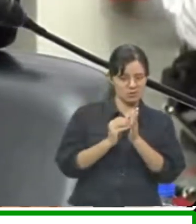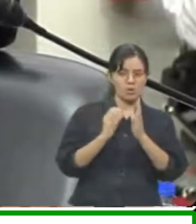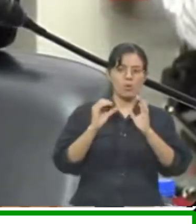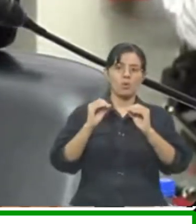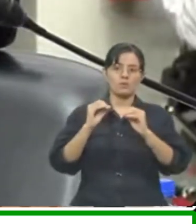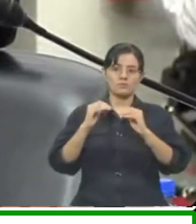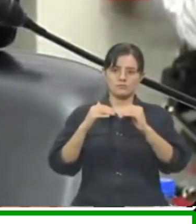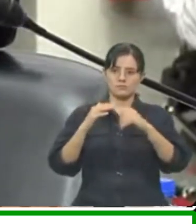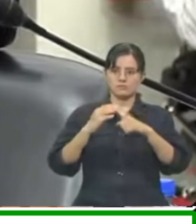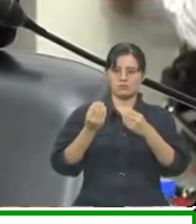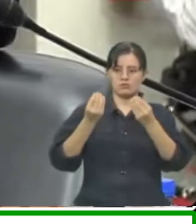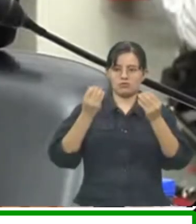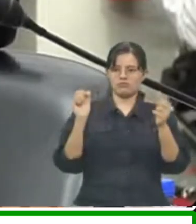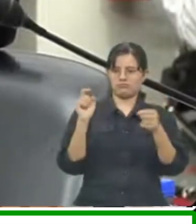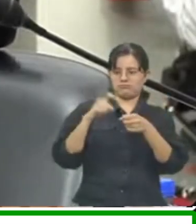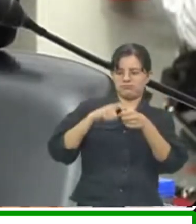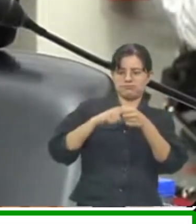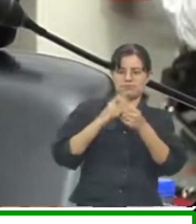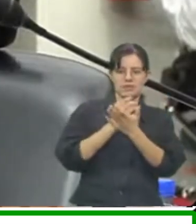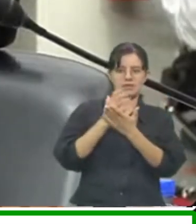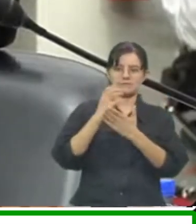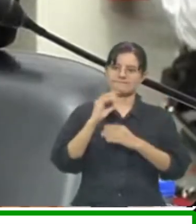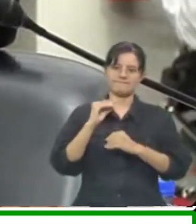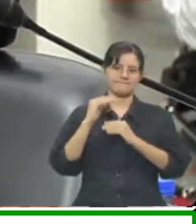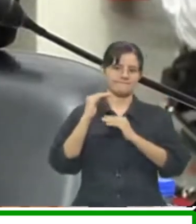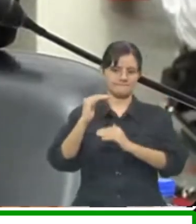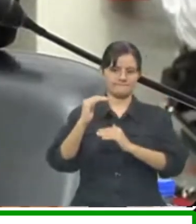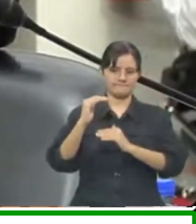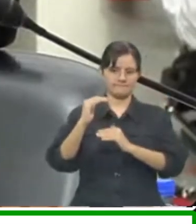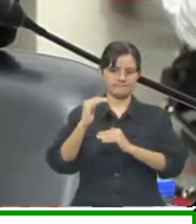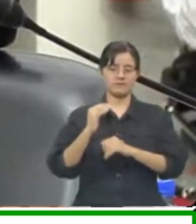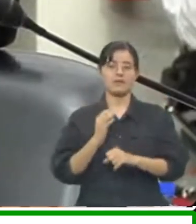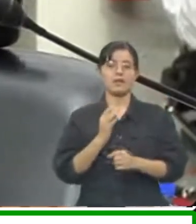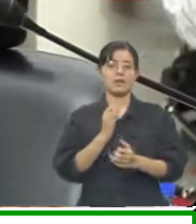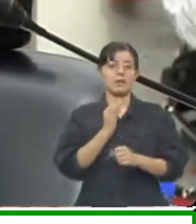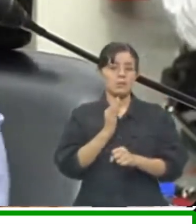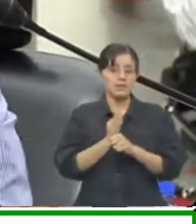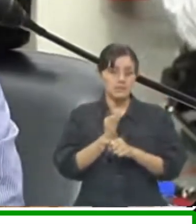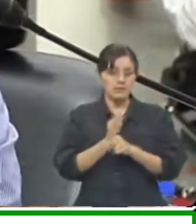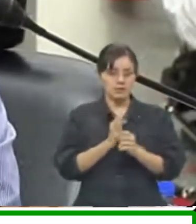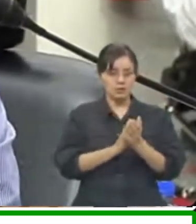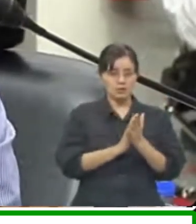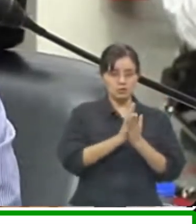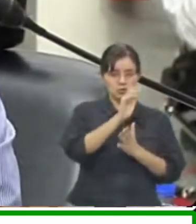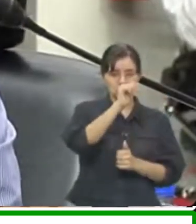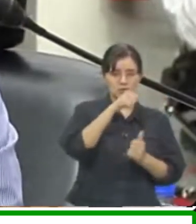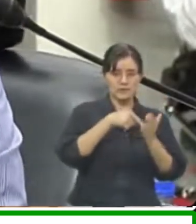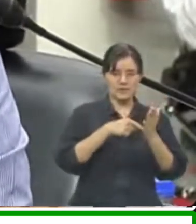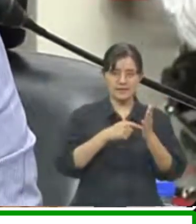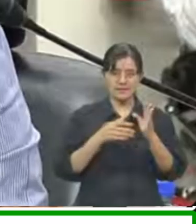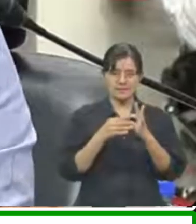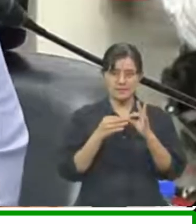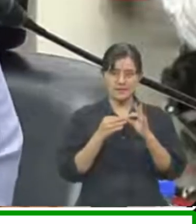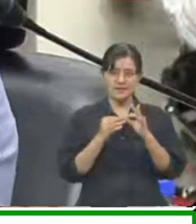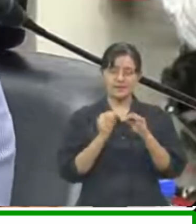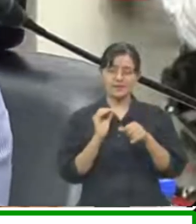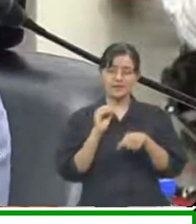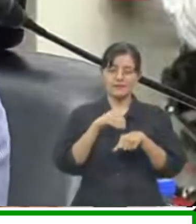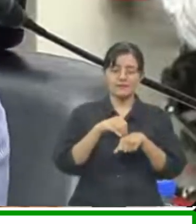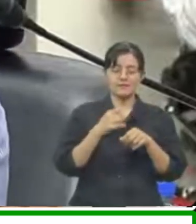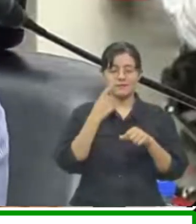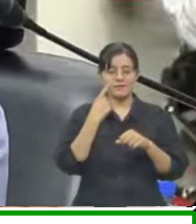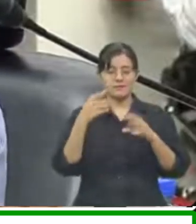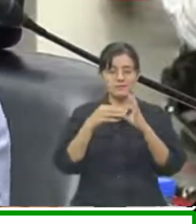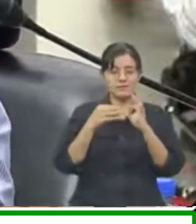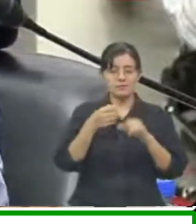replantear una claridad constitucional reiterada, la verdad es que más bien parece un